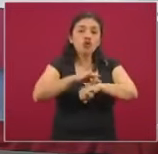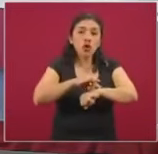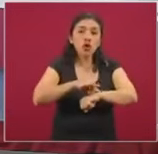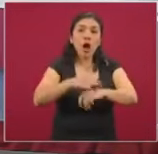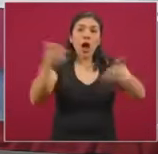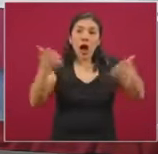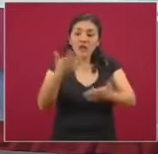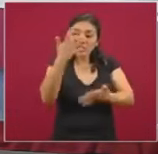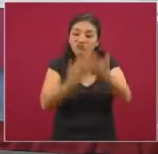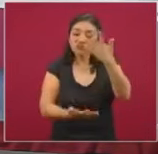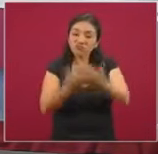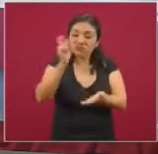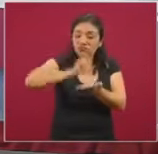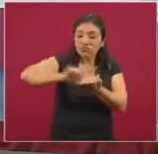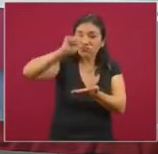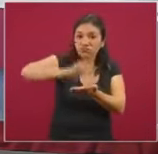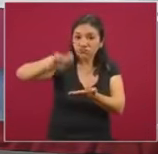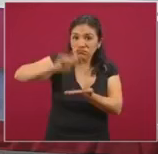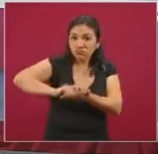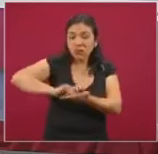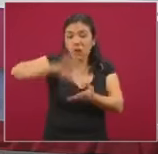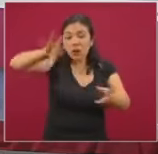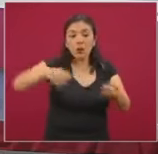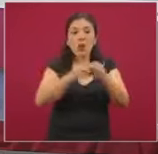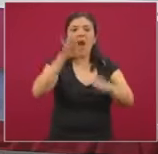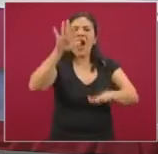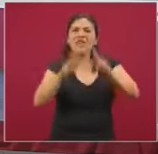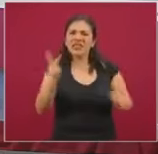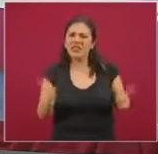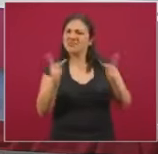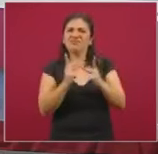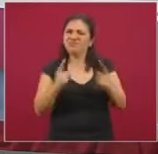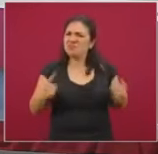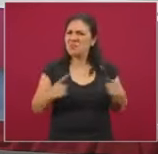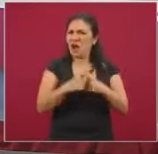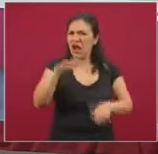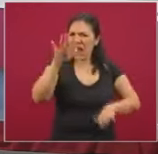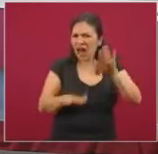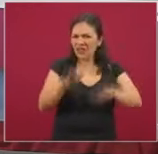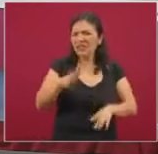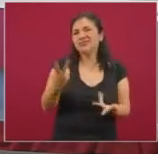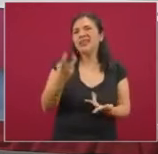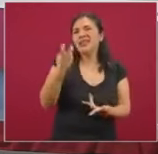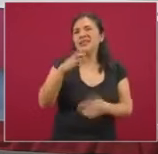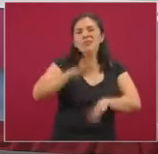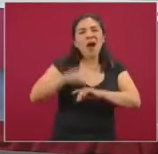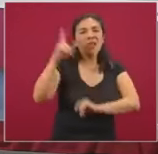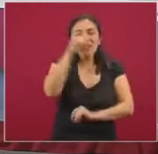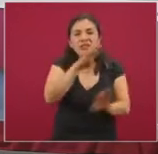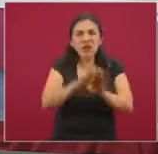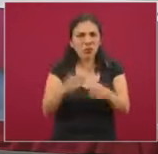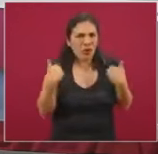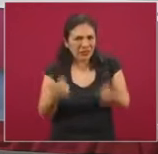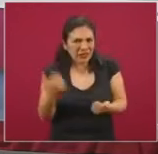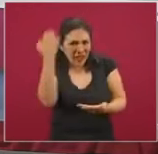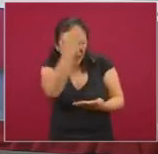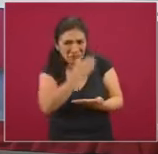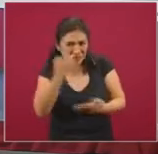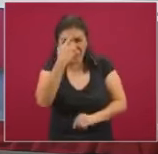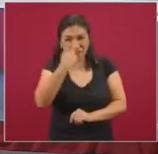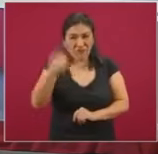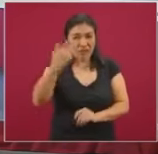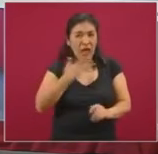en la base, pues puede haber también diferencias, por eso es difícil el análisis. No es un análisis sencillo donde ya